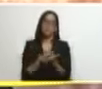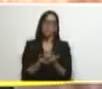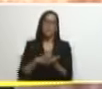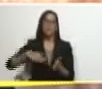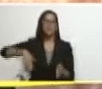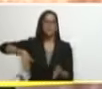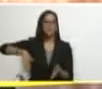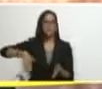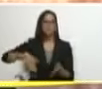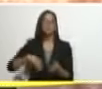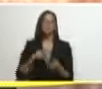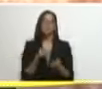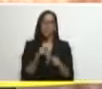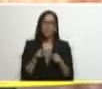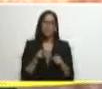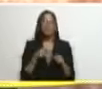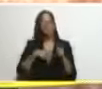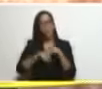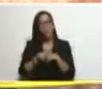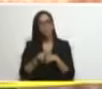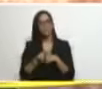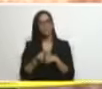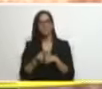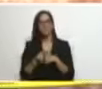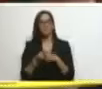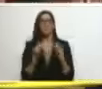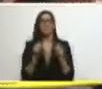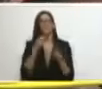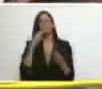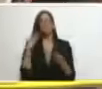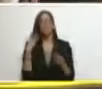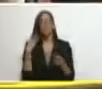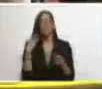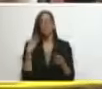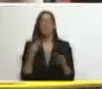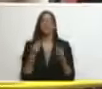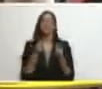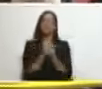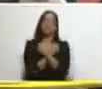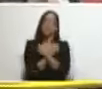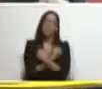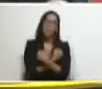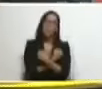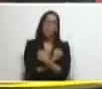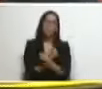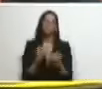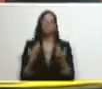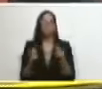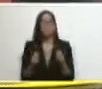Guayana Esequiba. Por eso voy a proceder con mucho orgullo, con mucho amor,